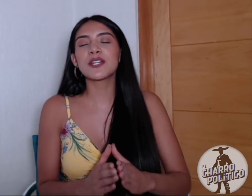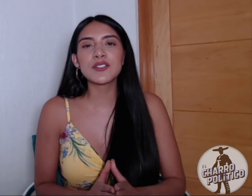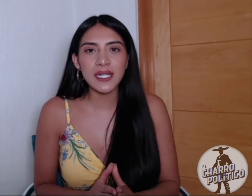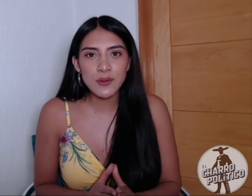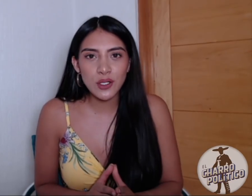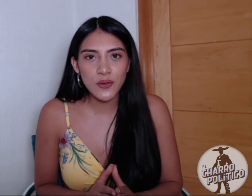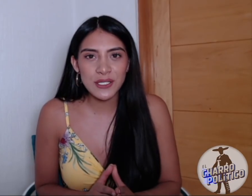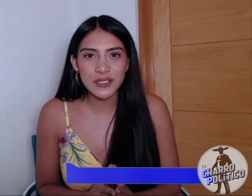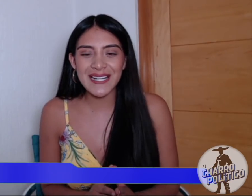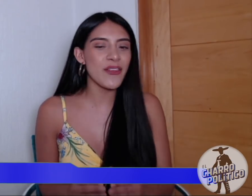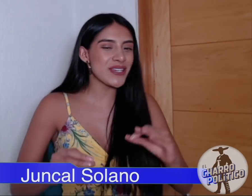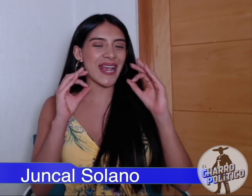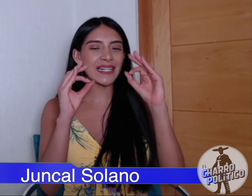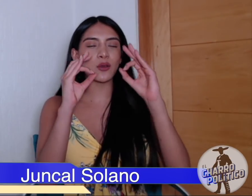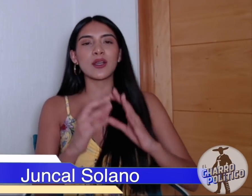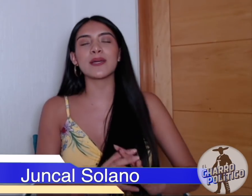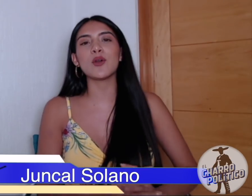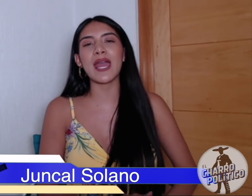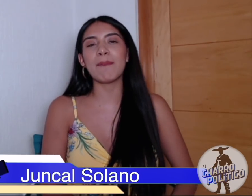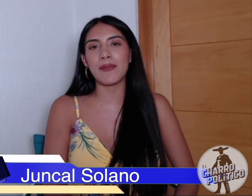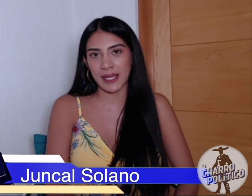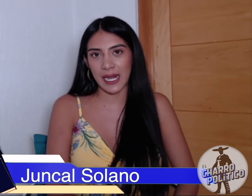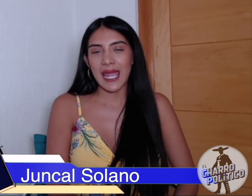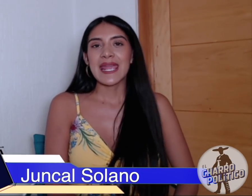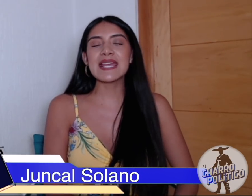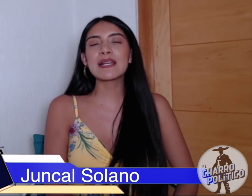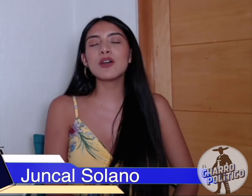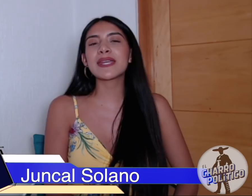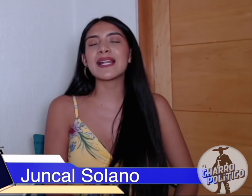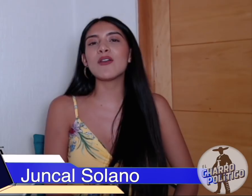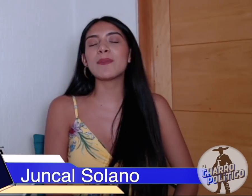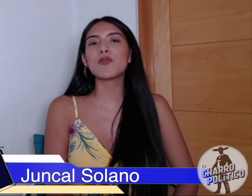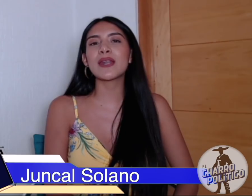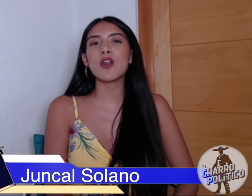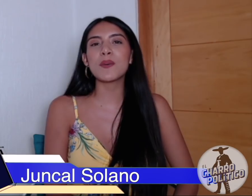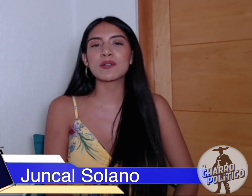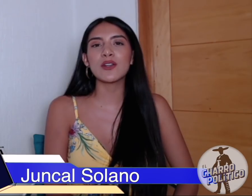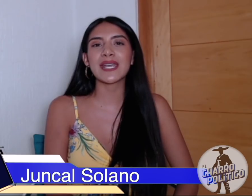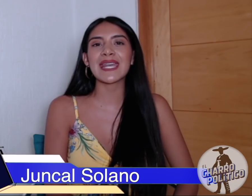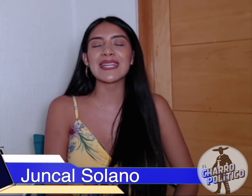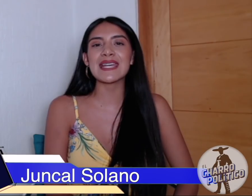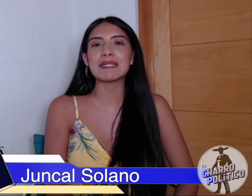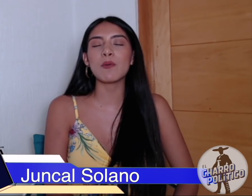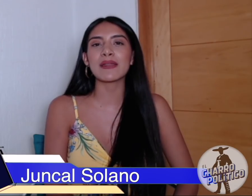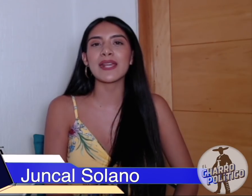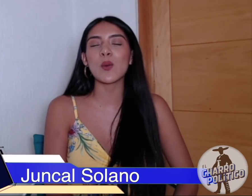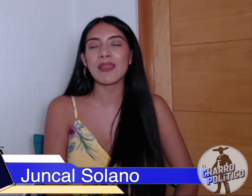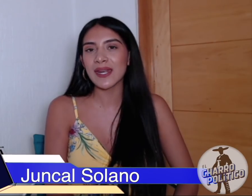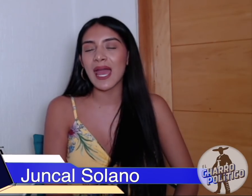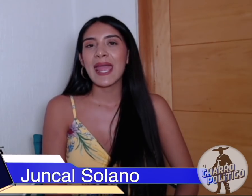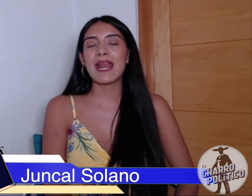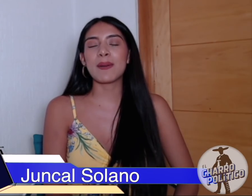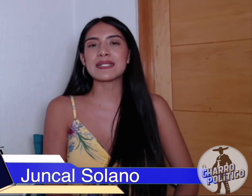Mis queridos charritos, arrancamos con la información del día de hoy y agárrate con lo que te voy a platicar. Y es que luego de que el día de hoy le preguntaban a López Obrador que qué día se iba a guardar